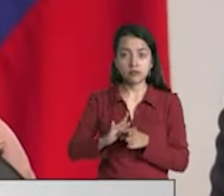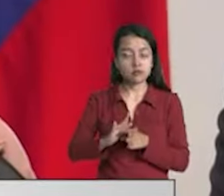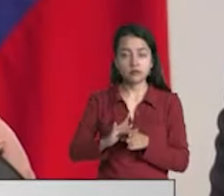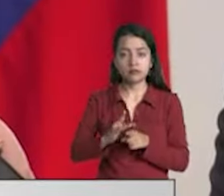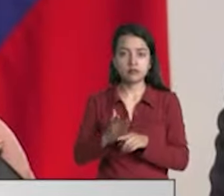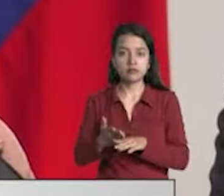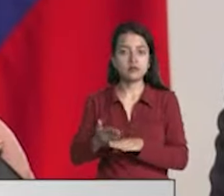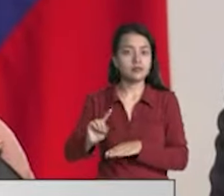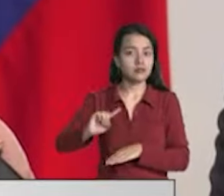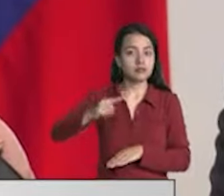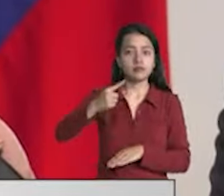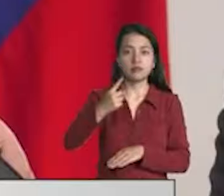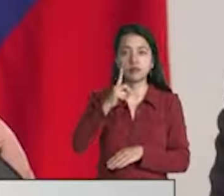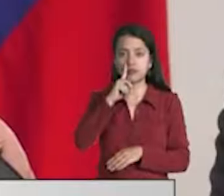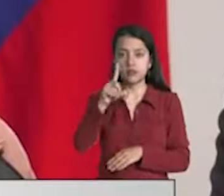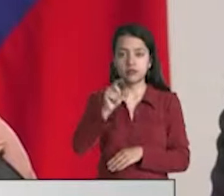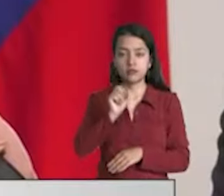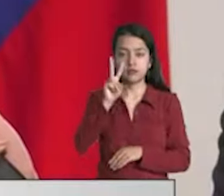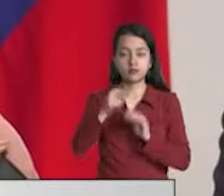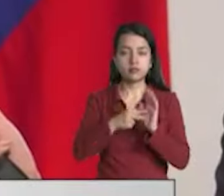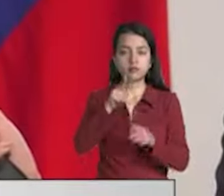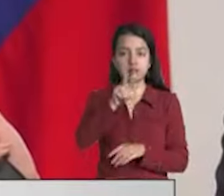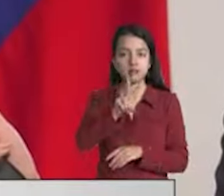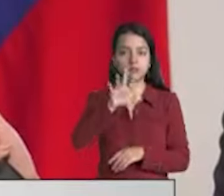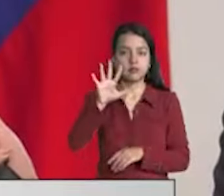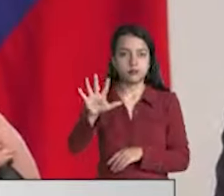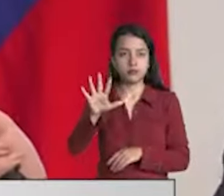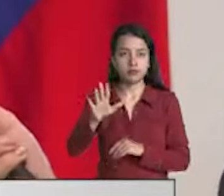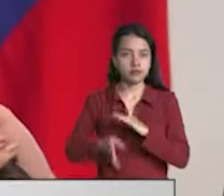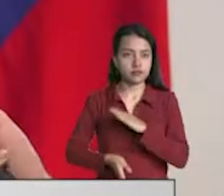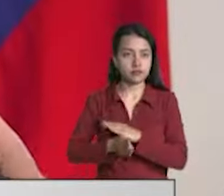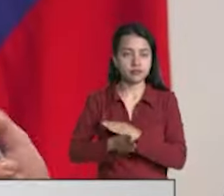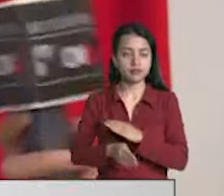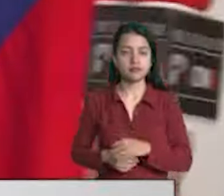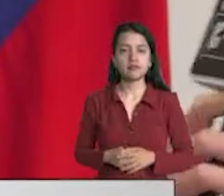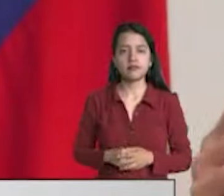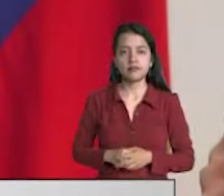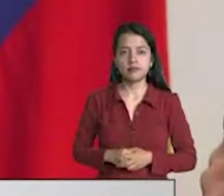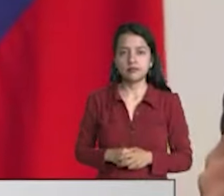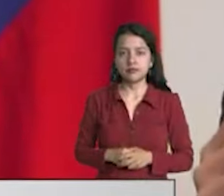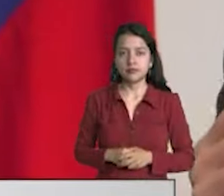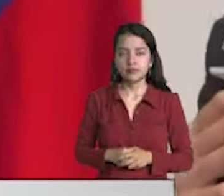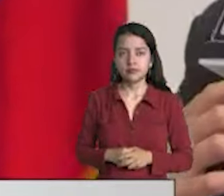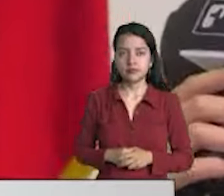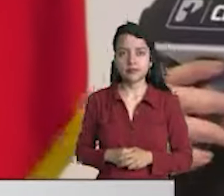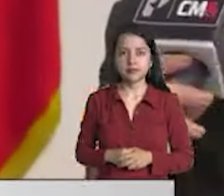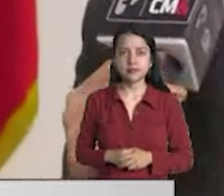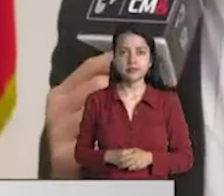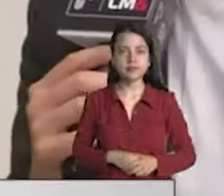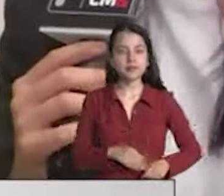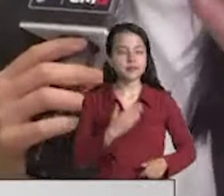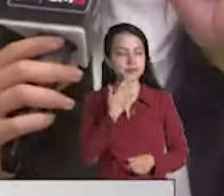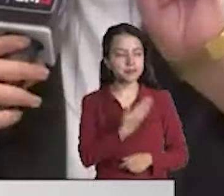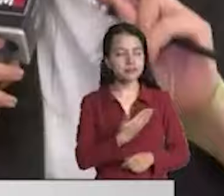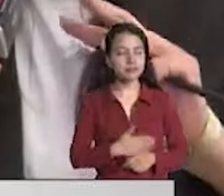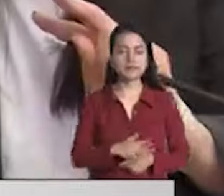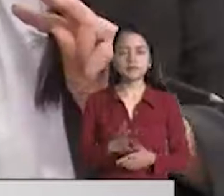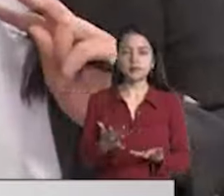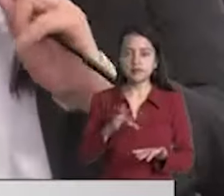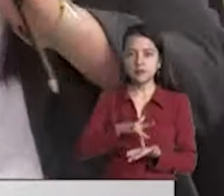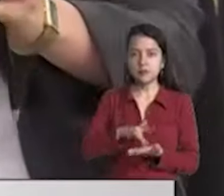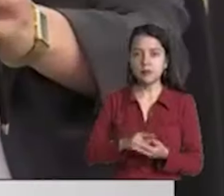sino desde el 1 de julio del 2025 en adelantes. Ese es el punto. Pues, ministra, muchas gracias por estar aquí con nosotros. Hay que dejar